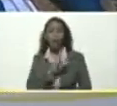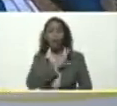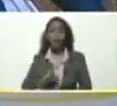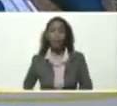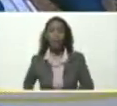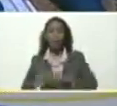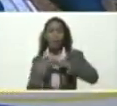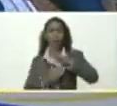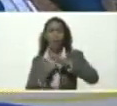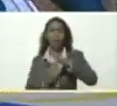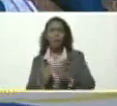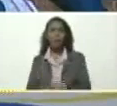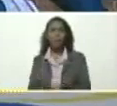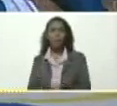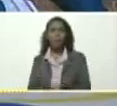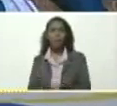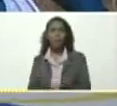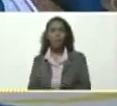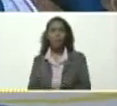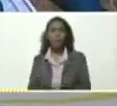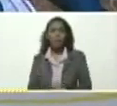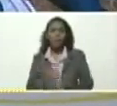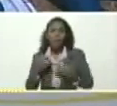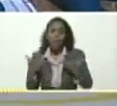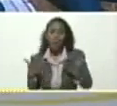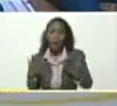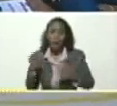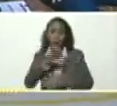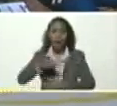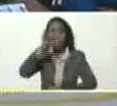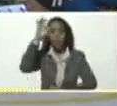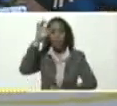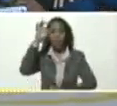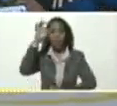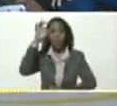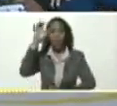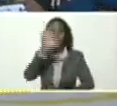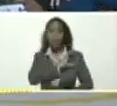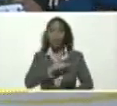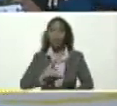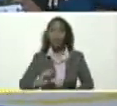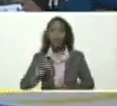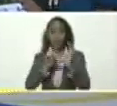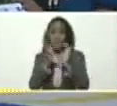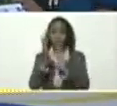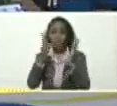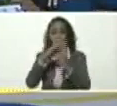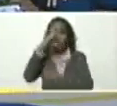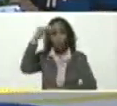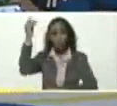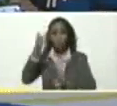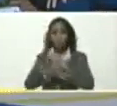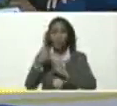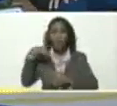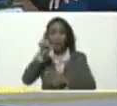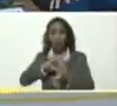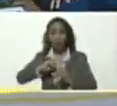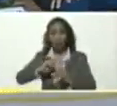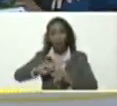base, y en el espíritu de Cristo, y desde la energía